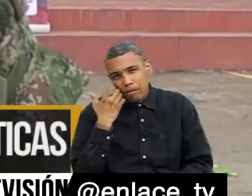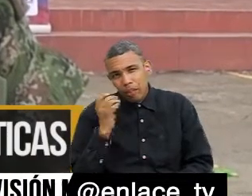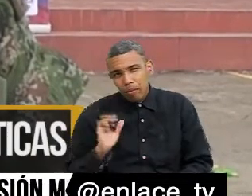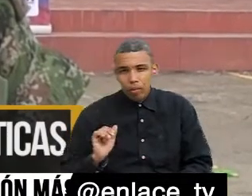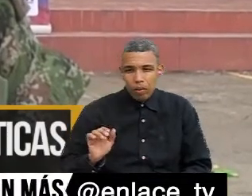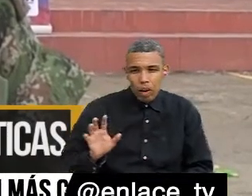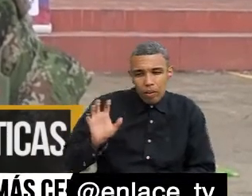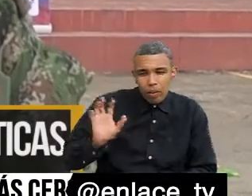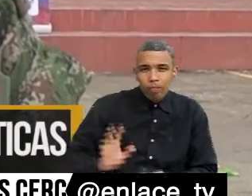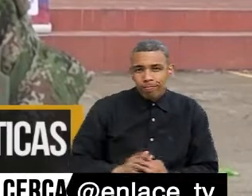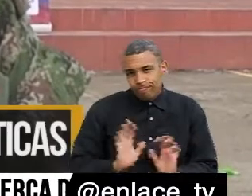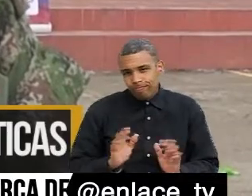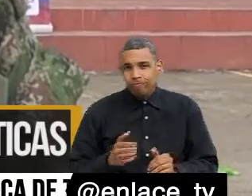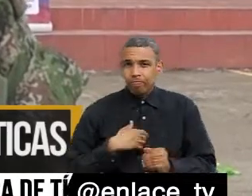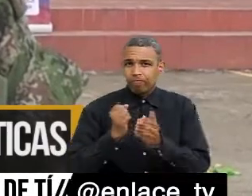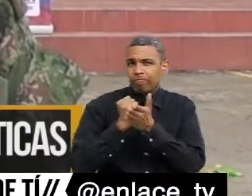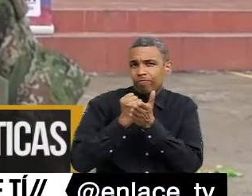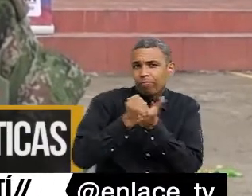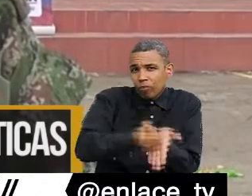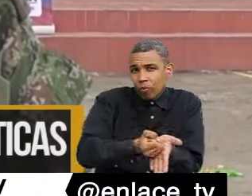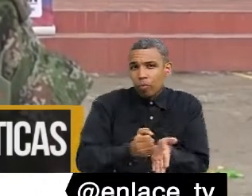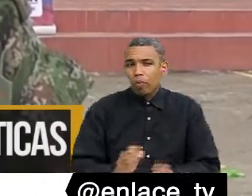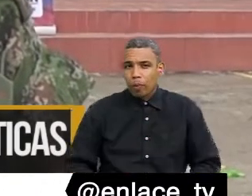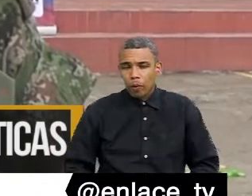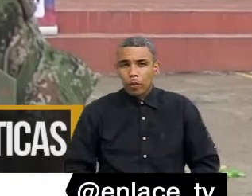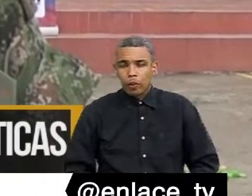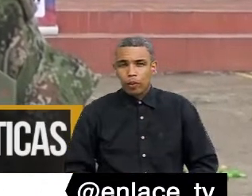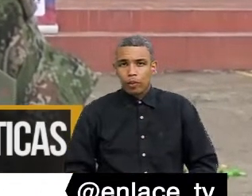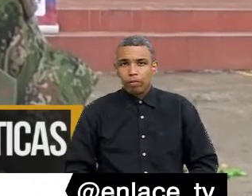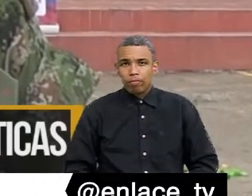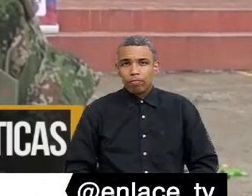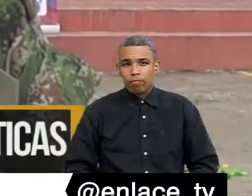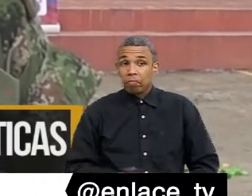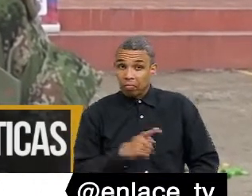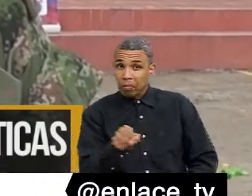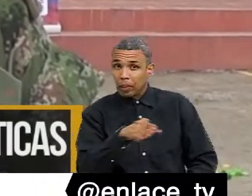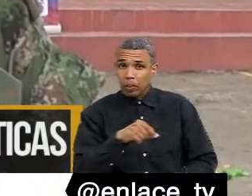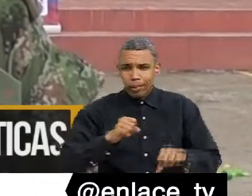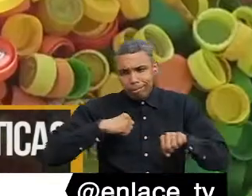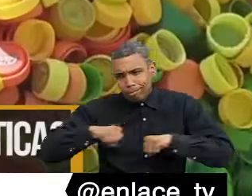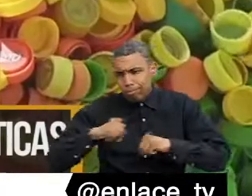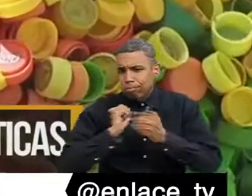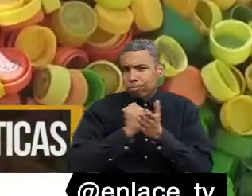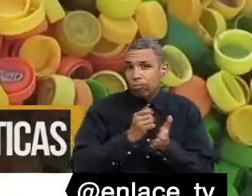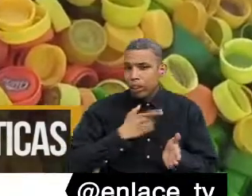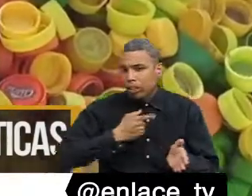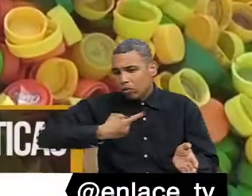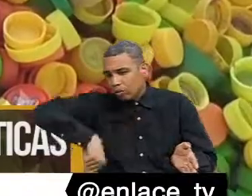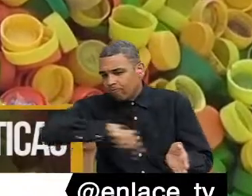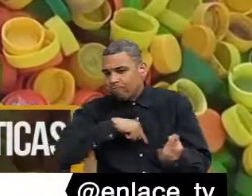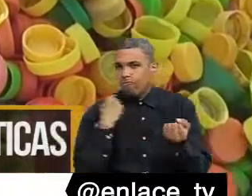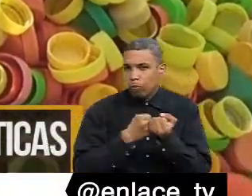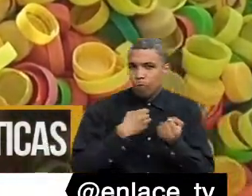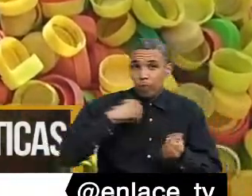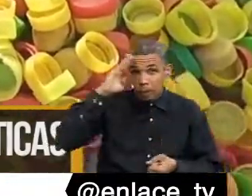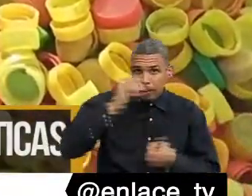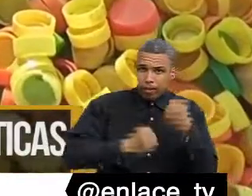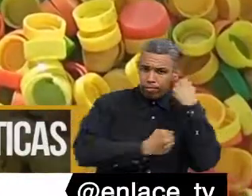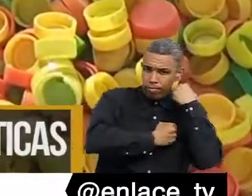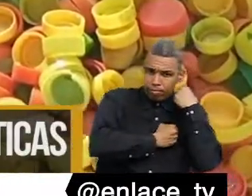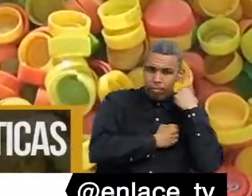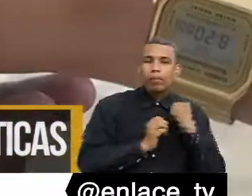responsabilidad sacar adelante esos niños que padecen de esta terrible enfermedad que se alcanza los soldados que hacen parte de la quinta brigada